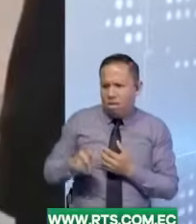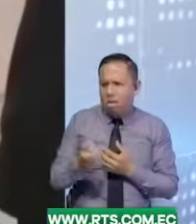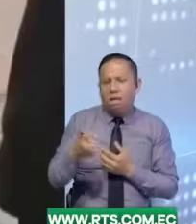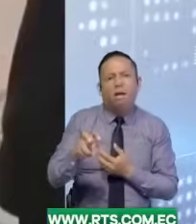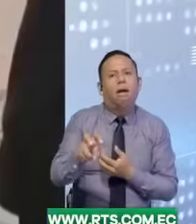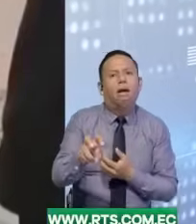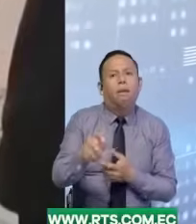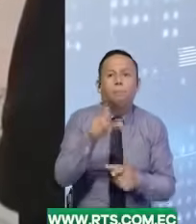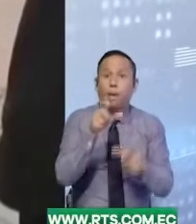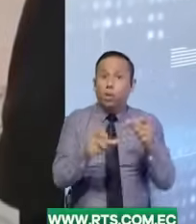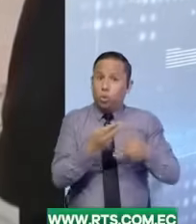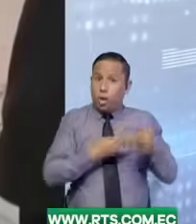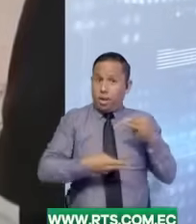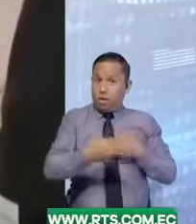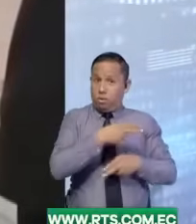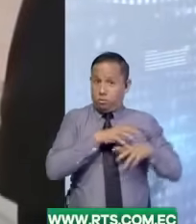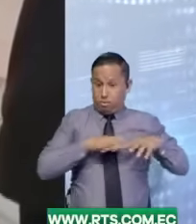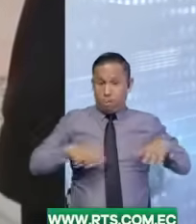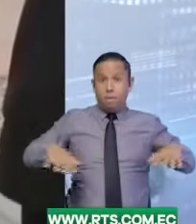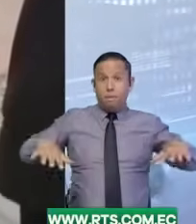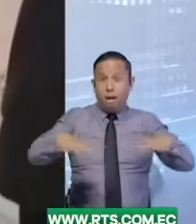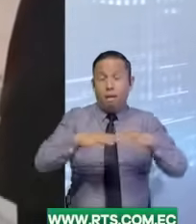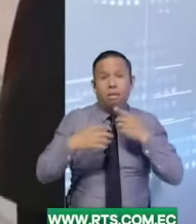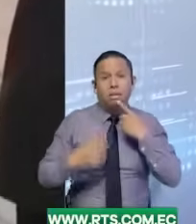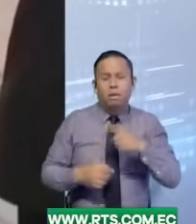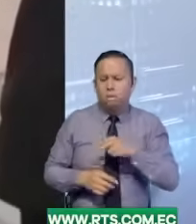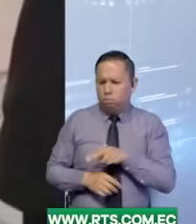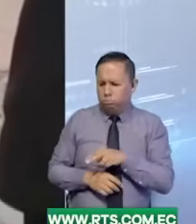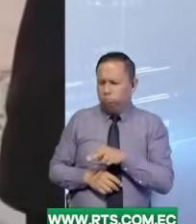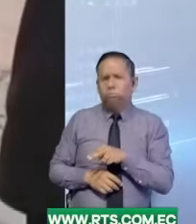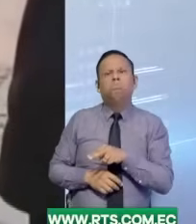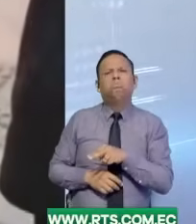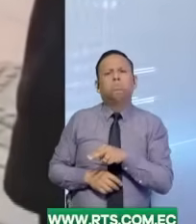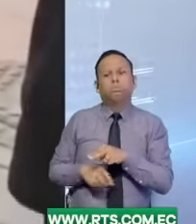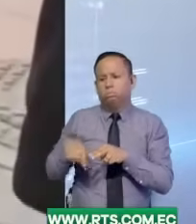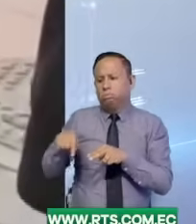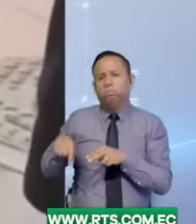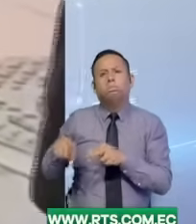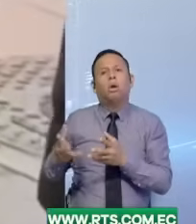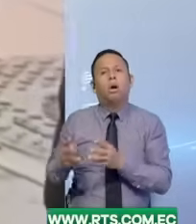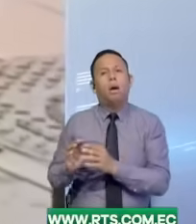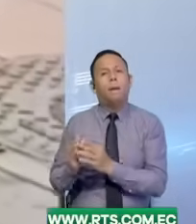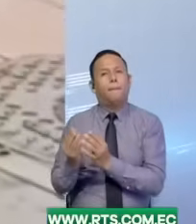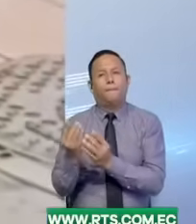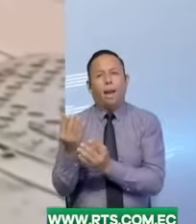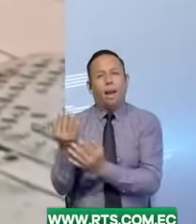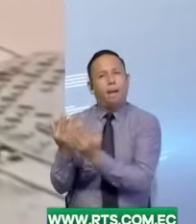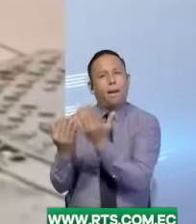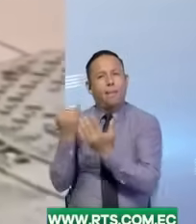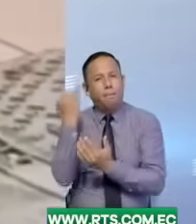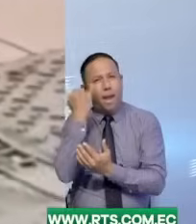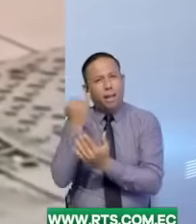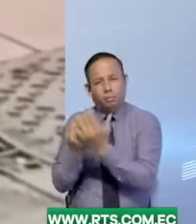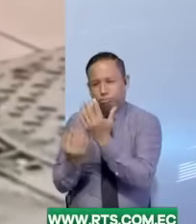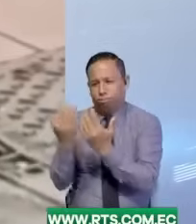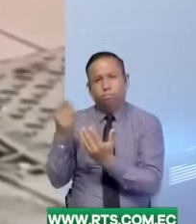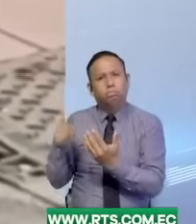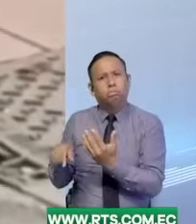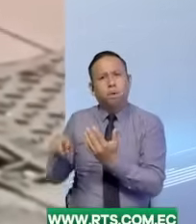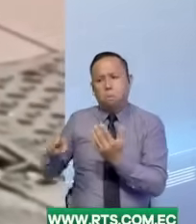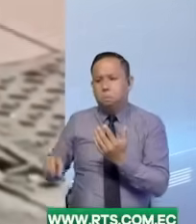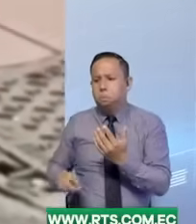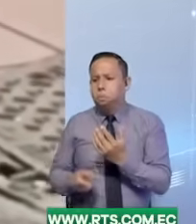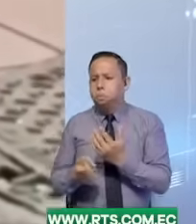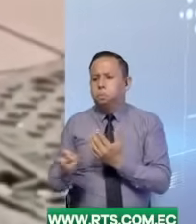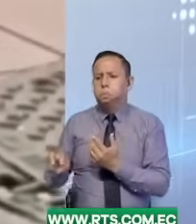Según comerciantes que laboran en este sector, el reptil salió desde las plantas del parterre central y no le preguntaron